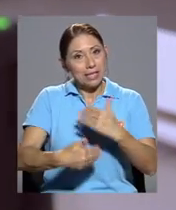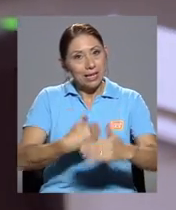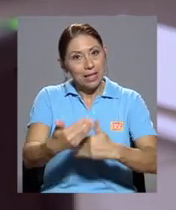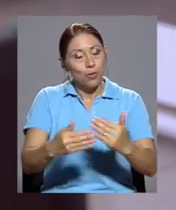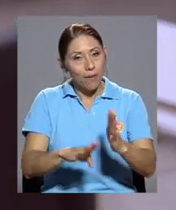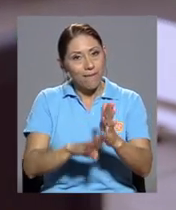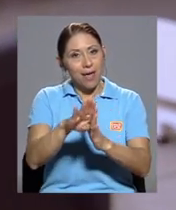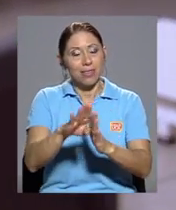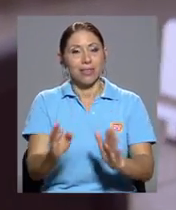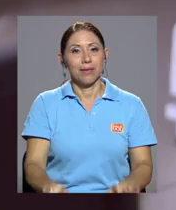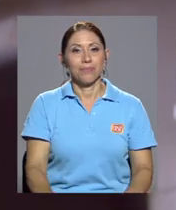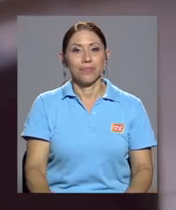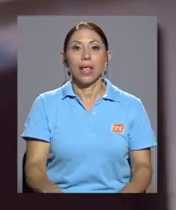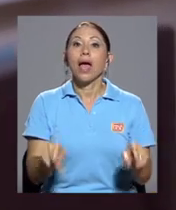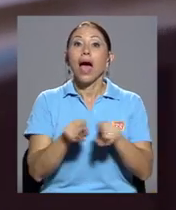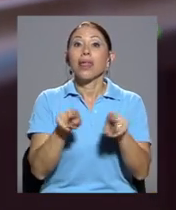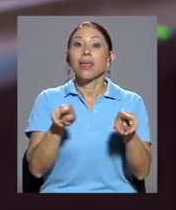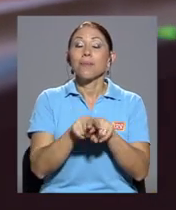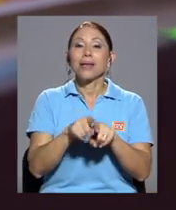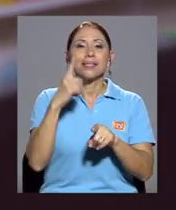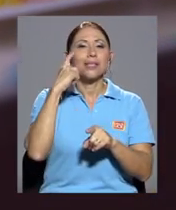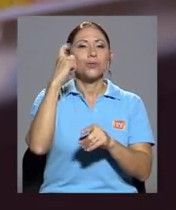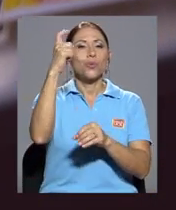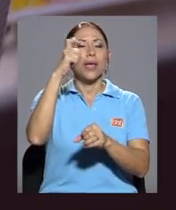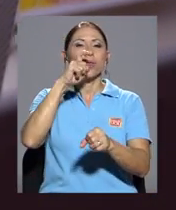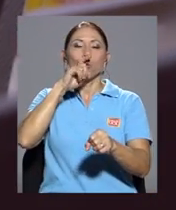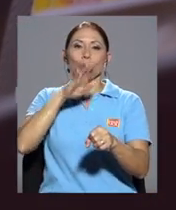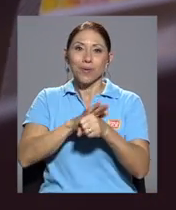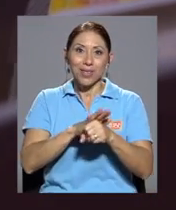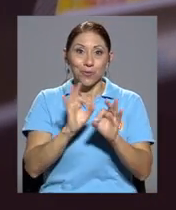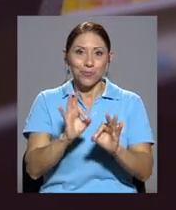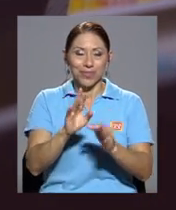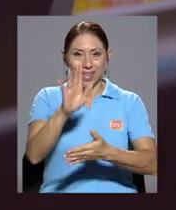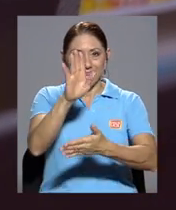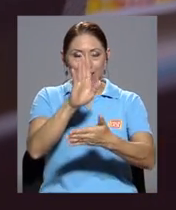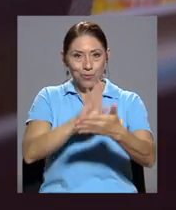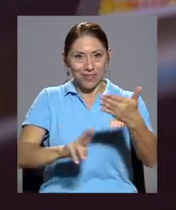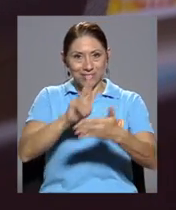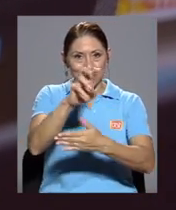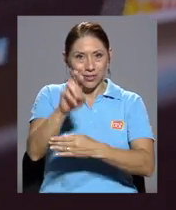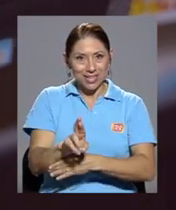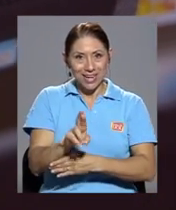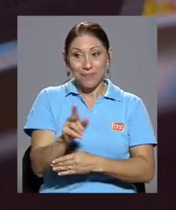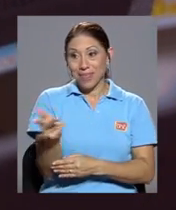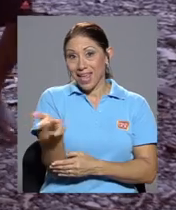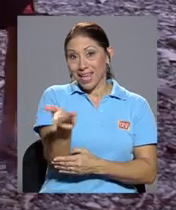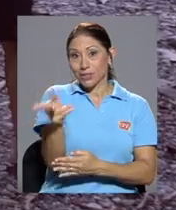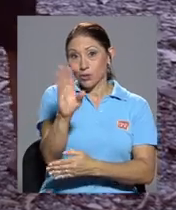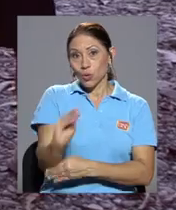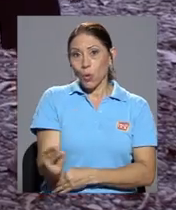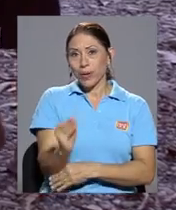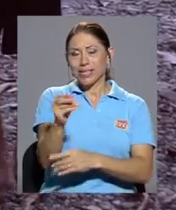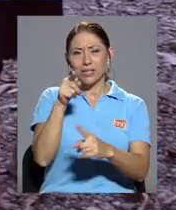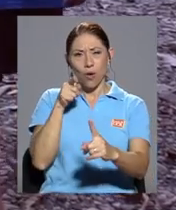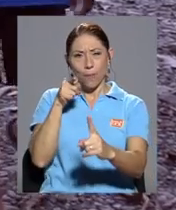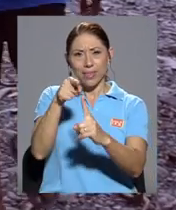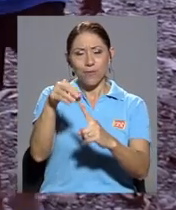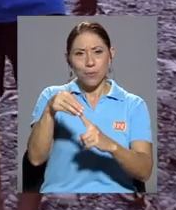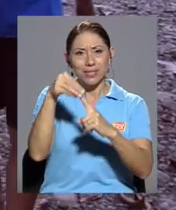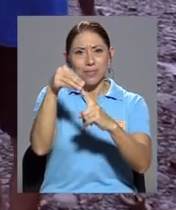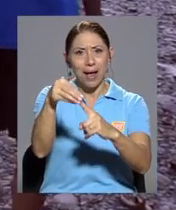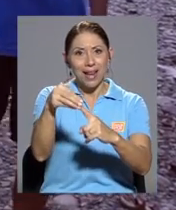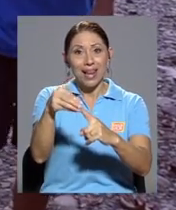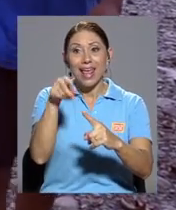avante además de cumplir su sueño de estudiar en la universidad de costa rica estos jóvenes tienen como objetivo principal